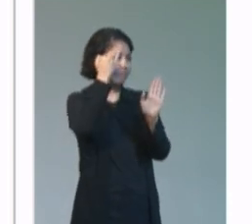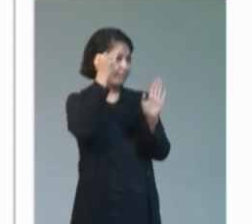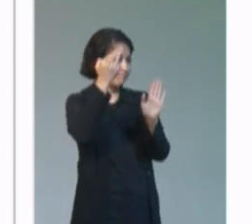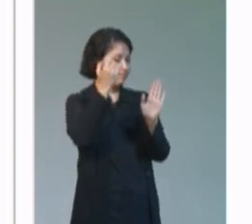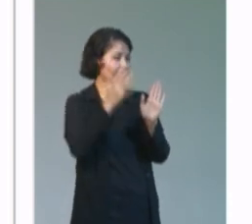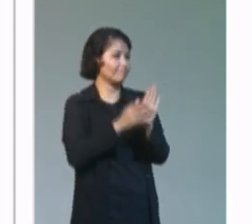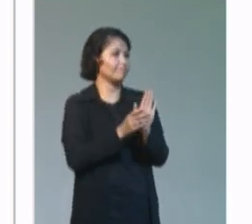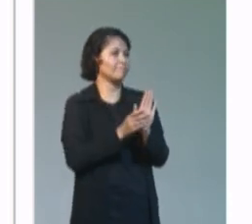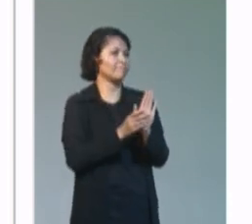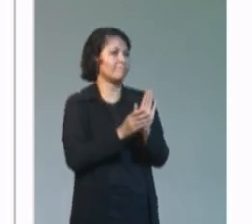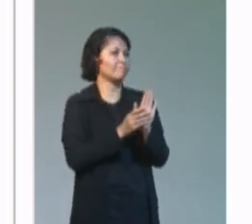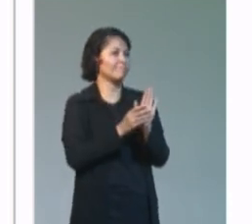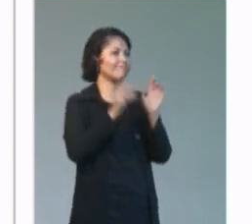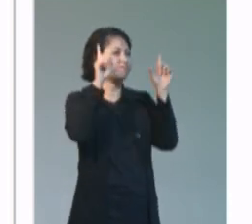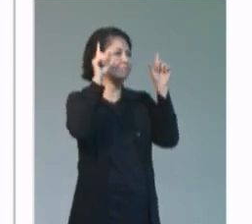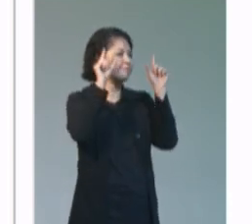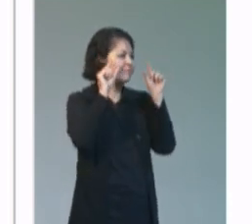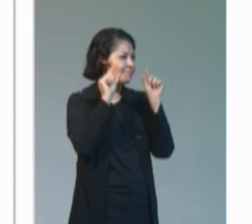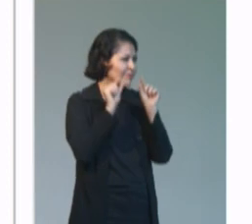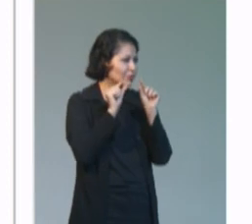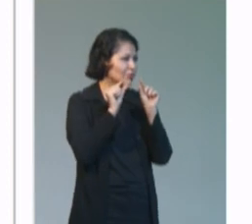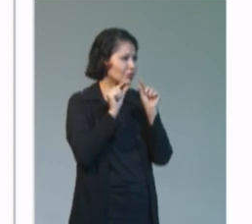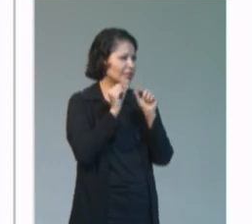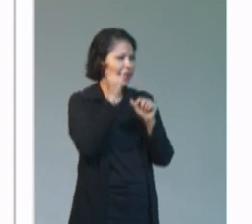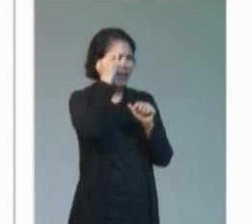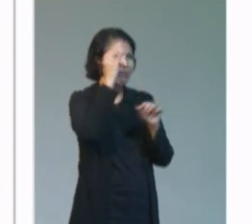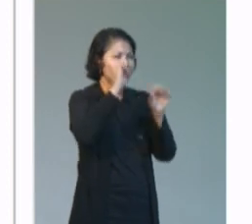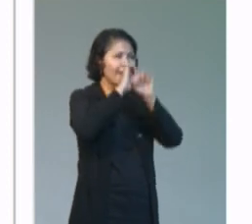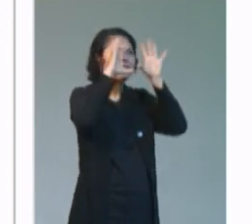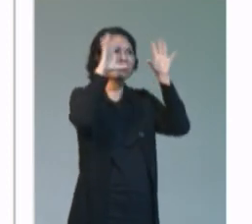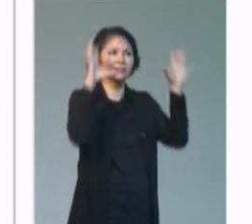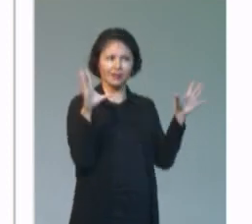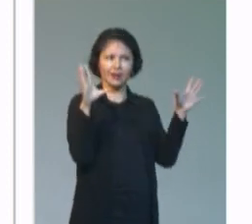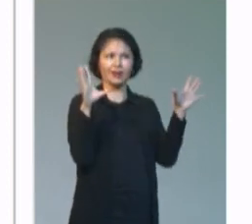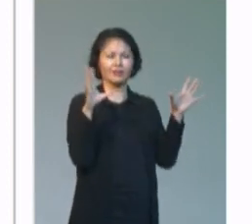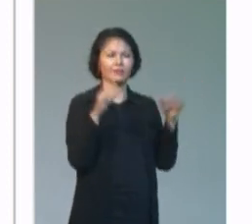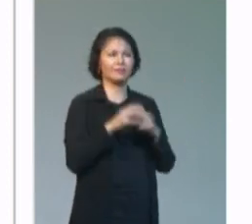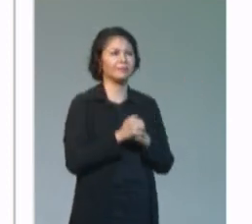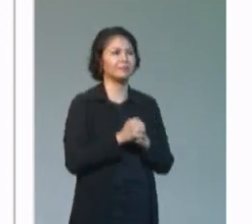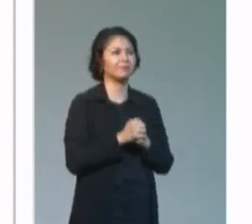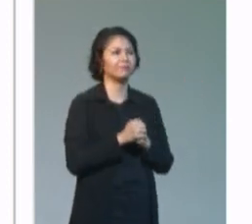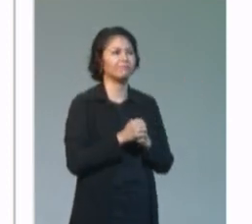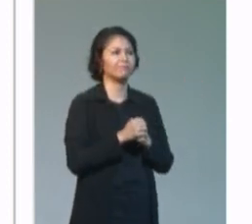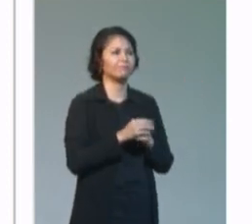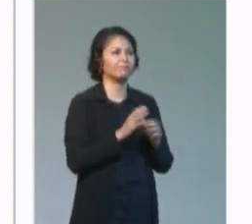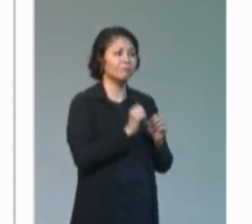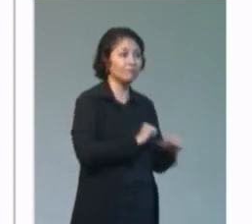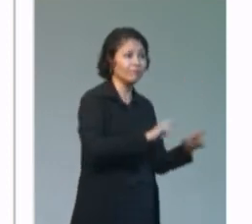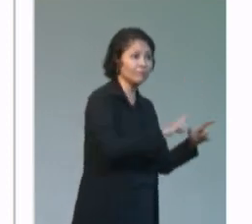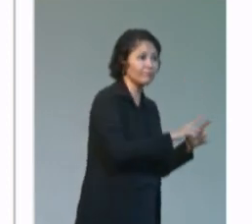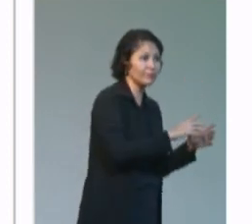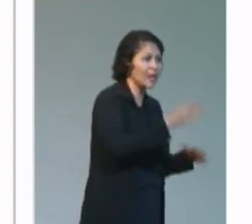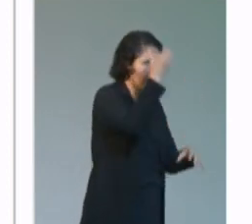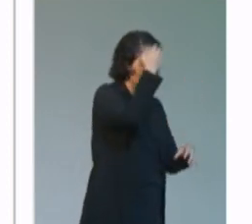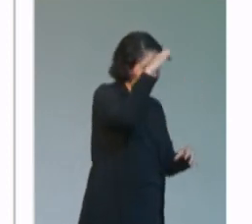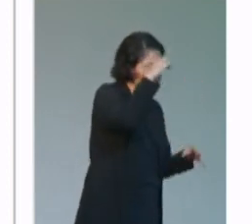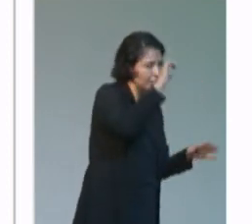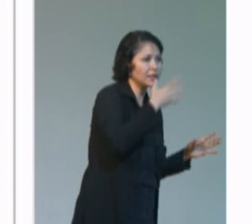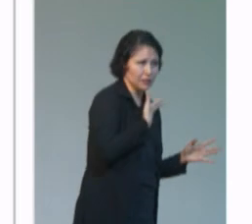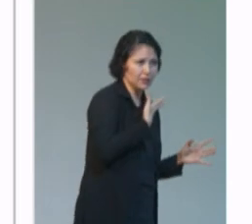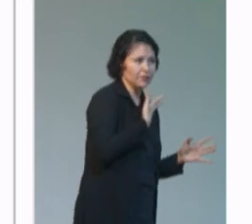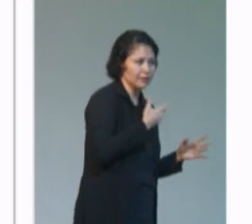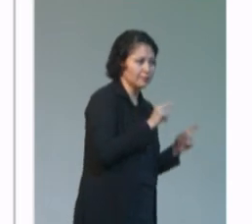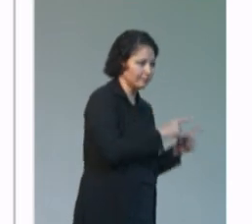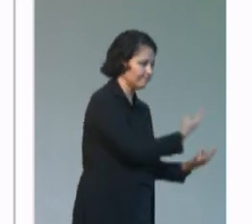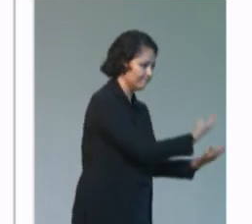me explico nosotros tenemos una buena experiencia en la formación virtual es presencial porque además sabemos que si tenemos clase